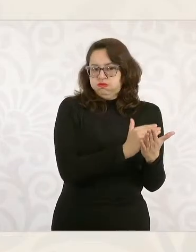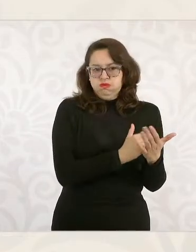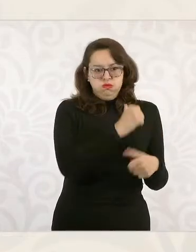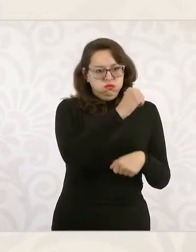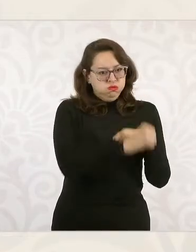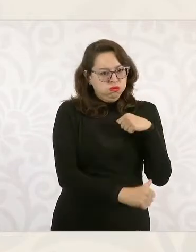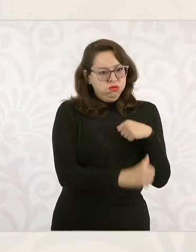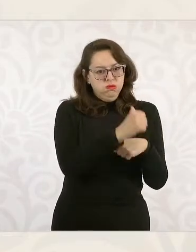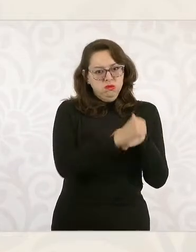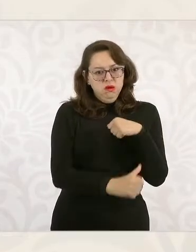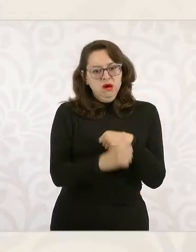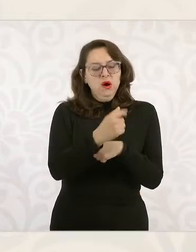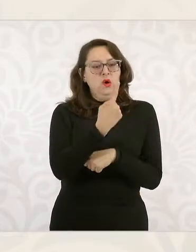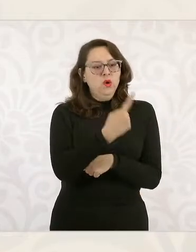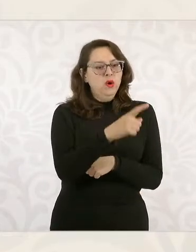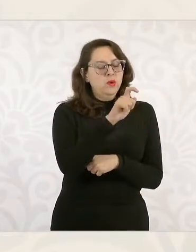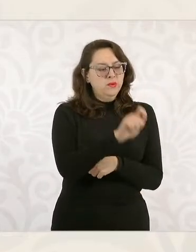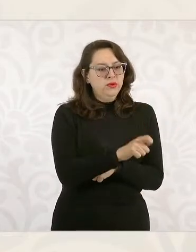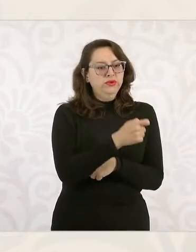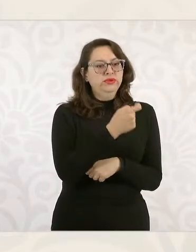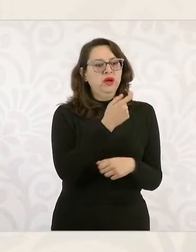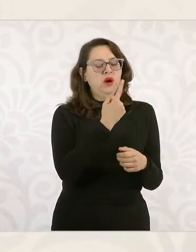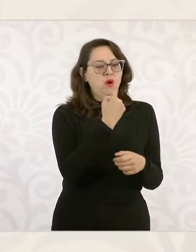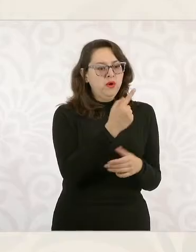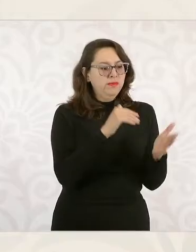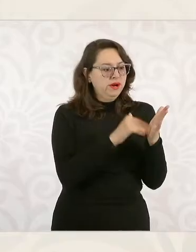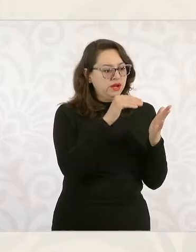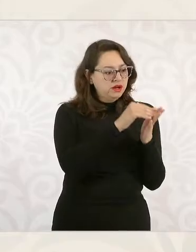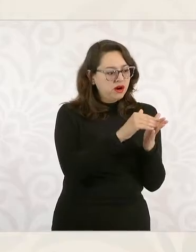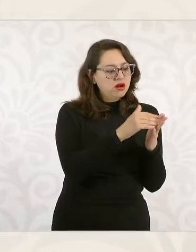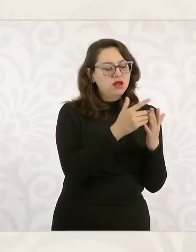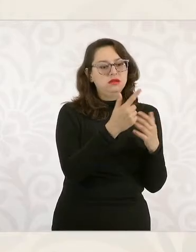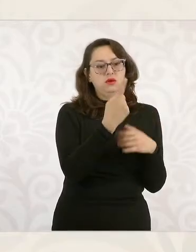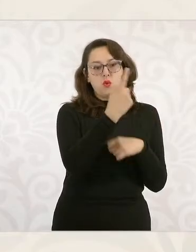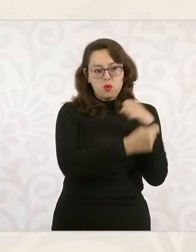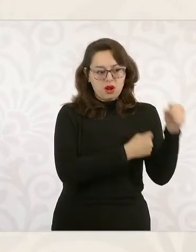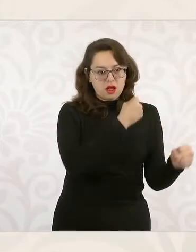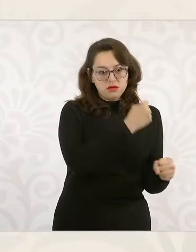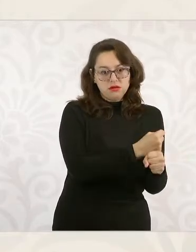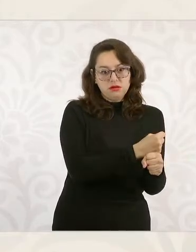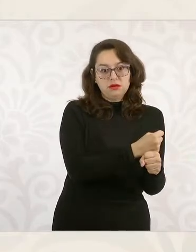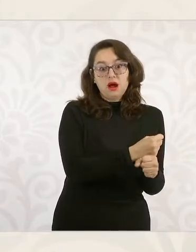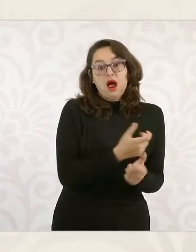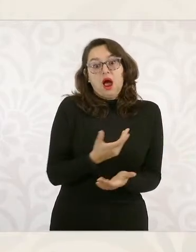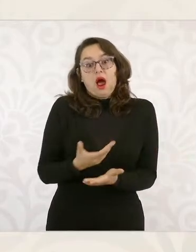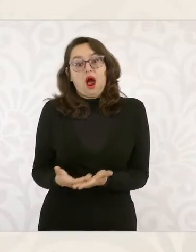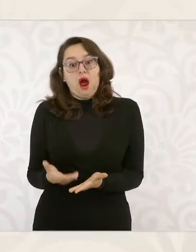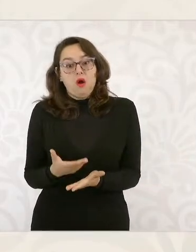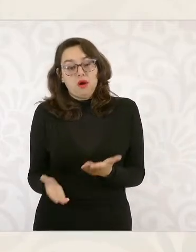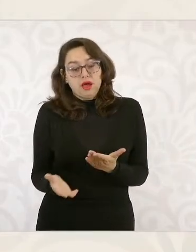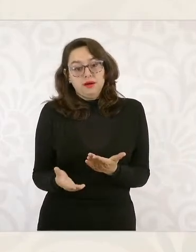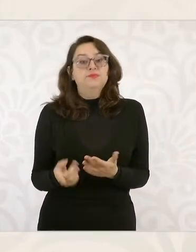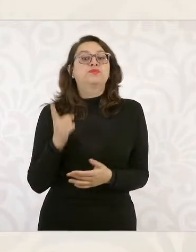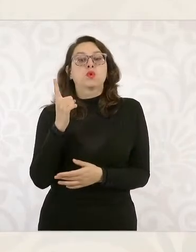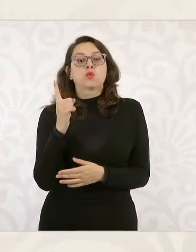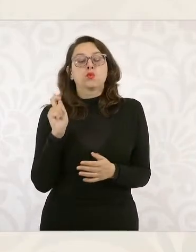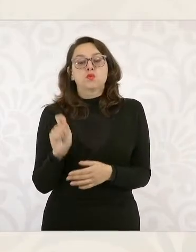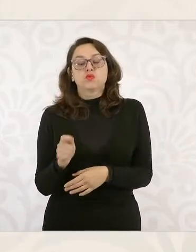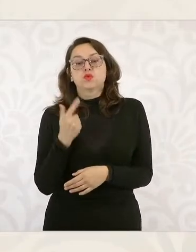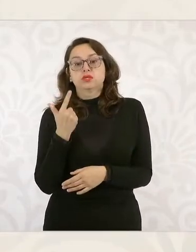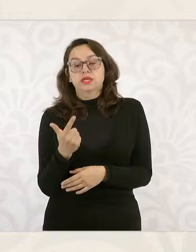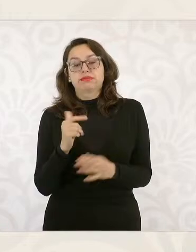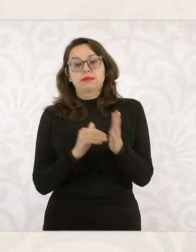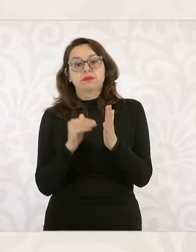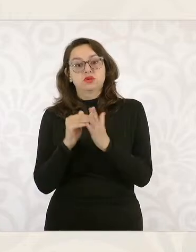1.1 millones de cirugías en un año, llegamos a 1.7, es decir, 60% más. Para eso es